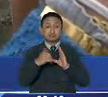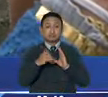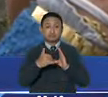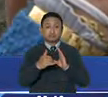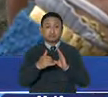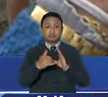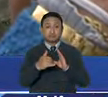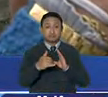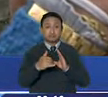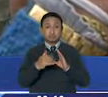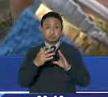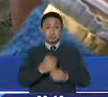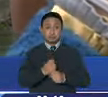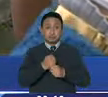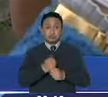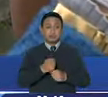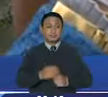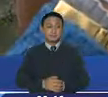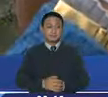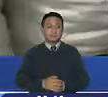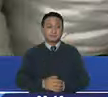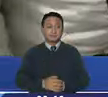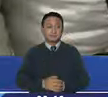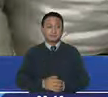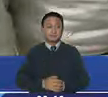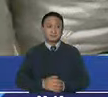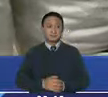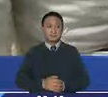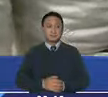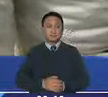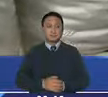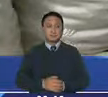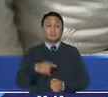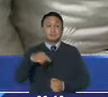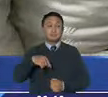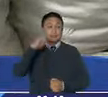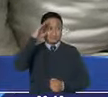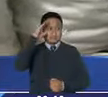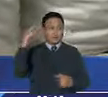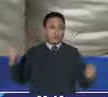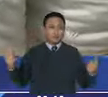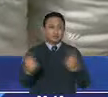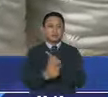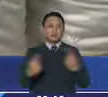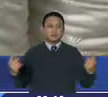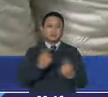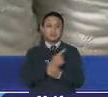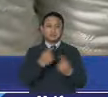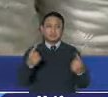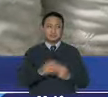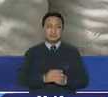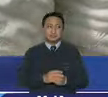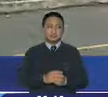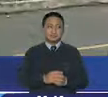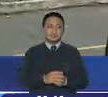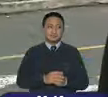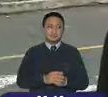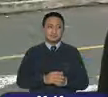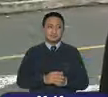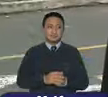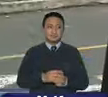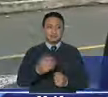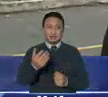de local seguro, que tener un mayor aporte. Que den un patrullaje de mañana, tarde, noche, a toda hora. Les